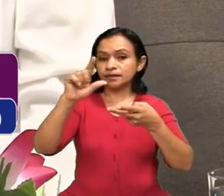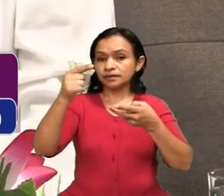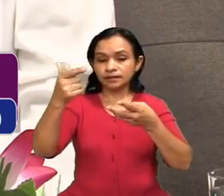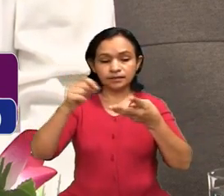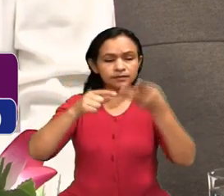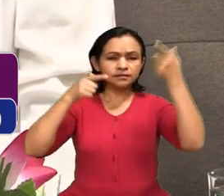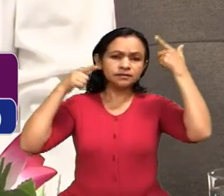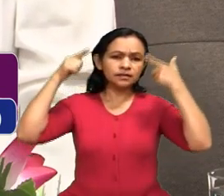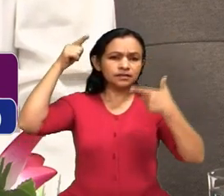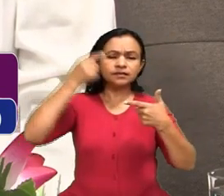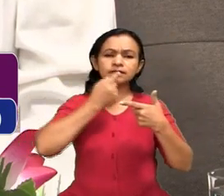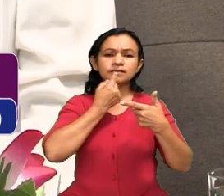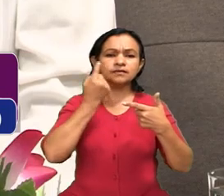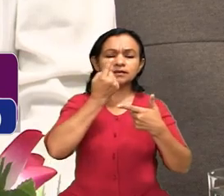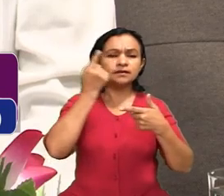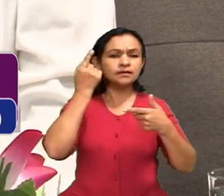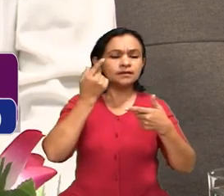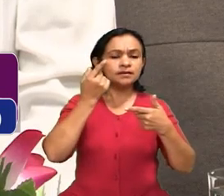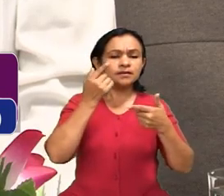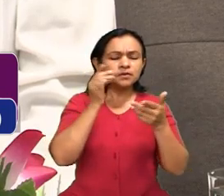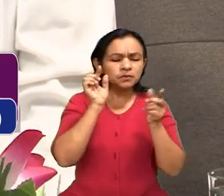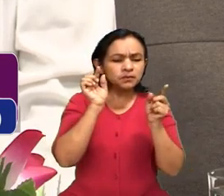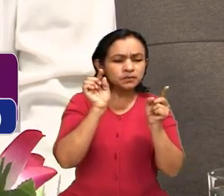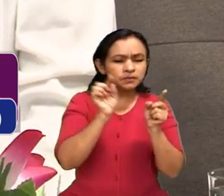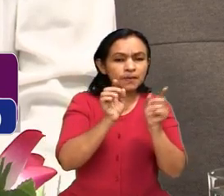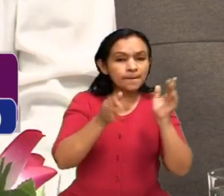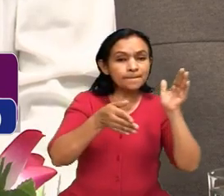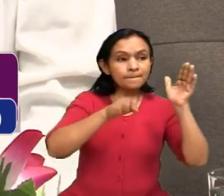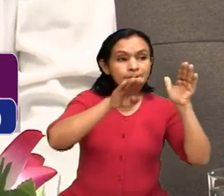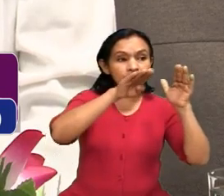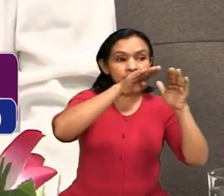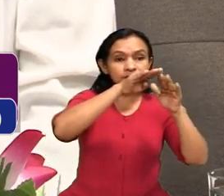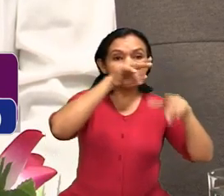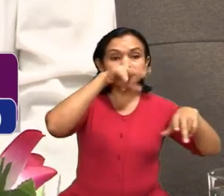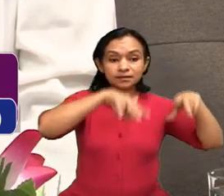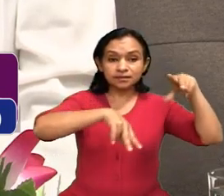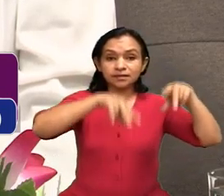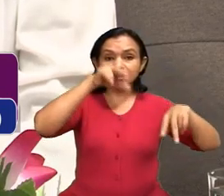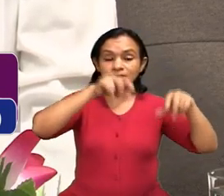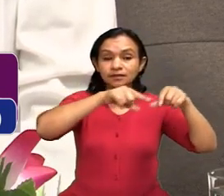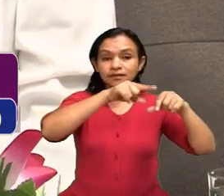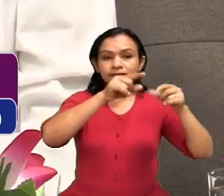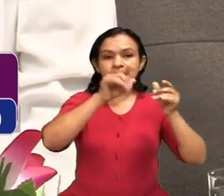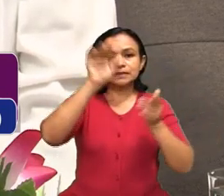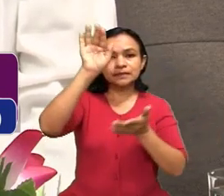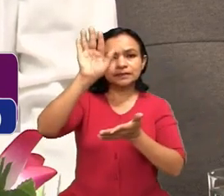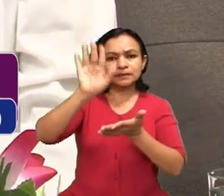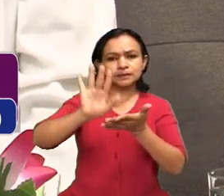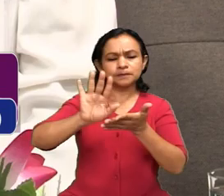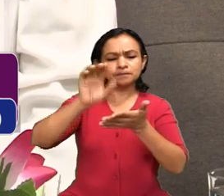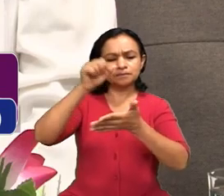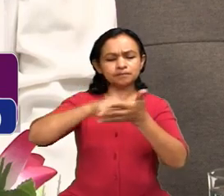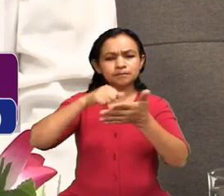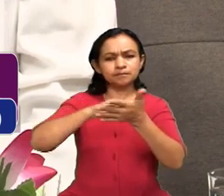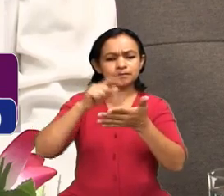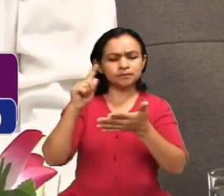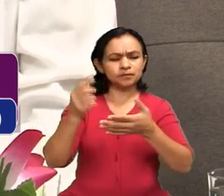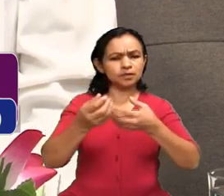Sandino fue, en la augusta pequeñez de las montañas segovianas, el espíritu en lucha de todo un